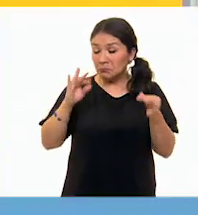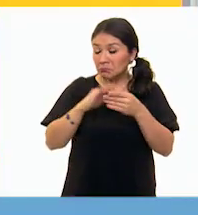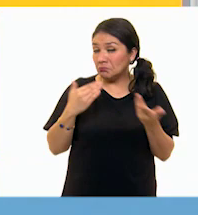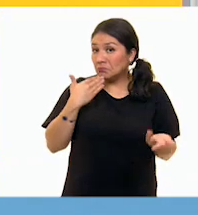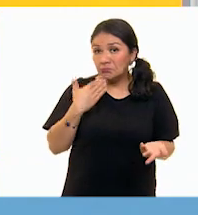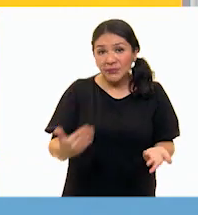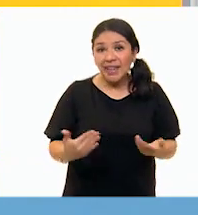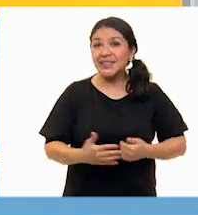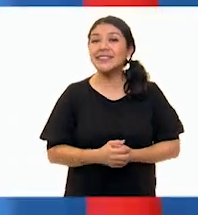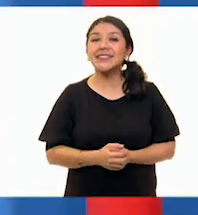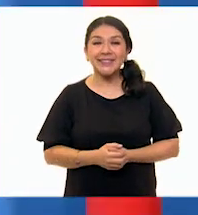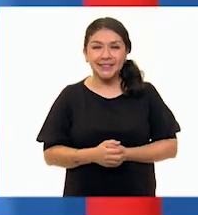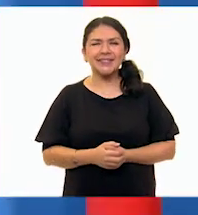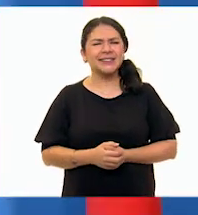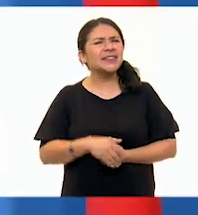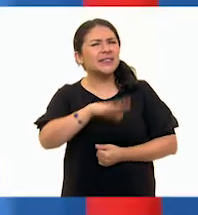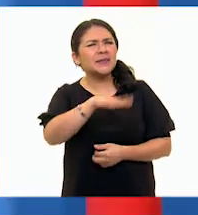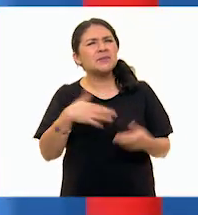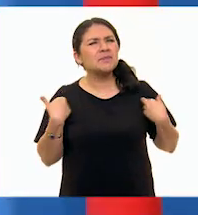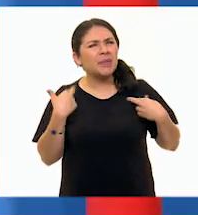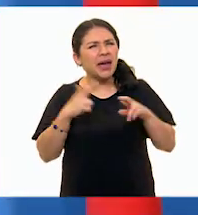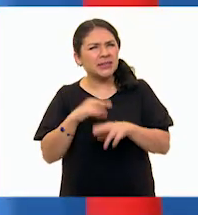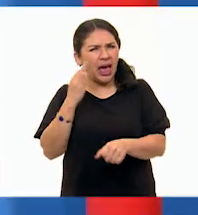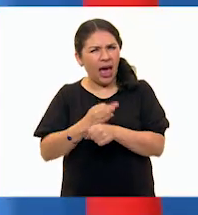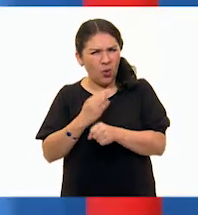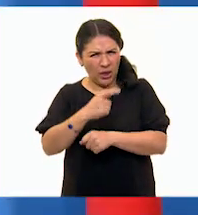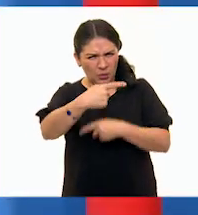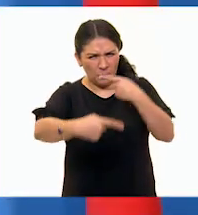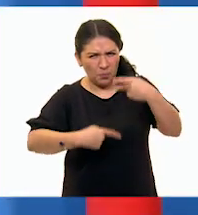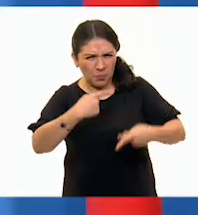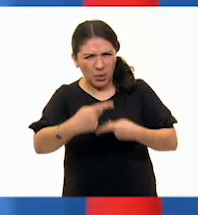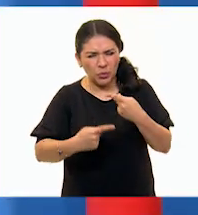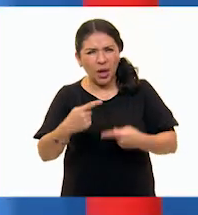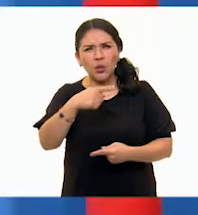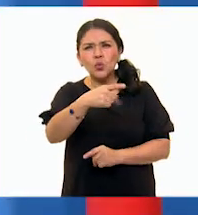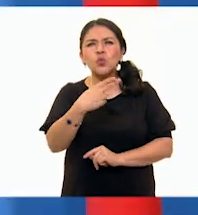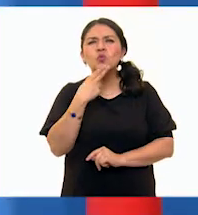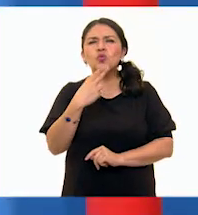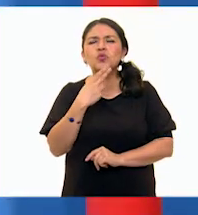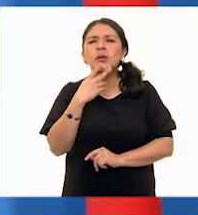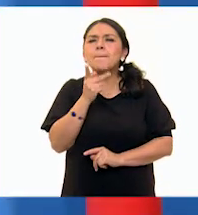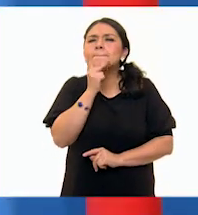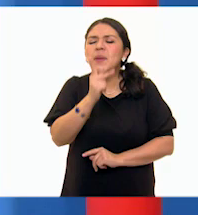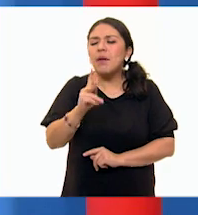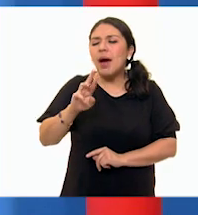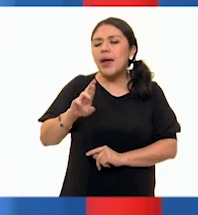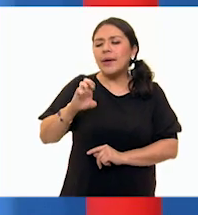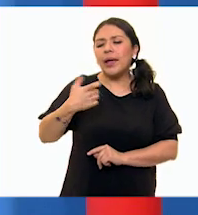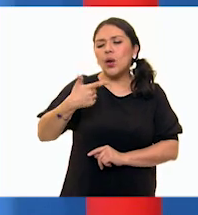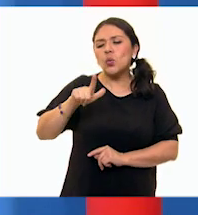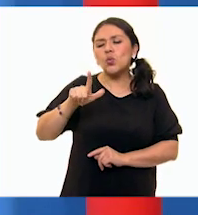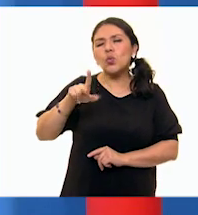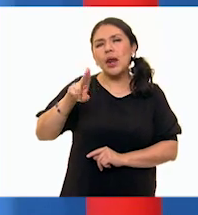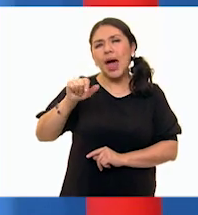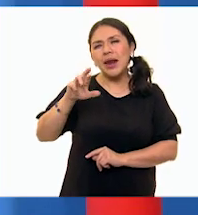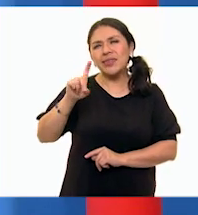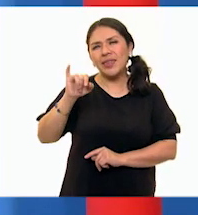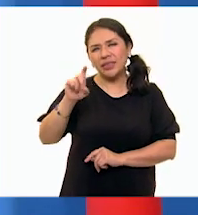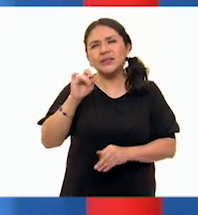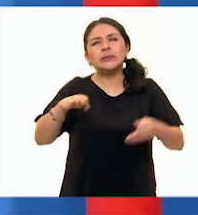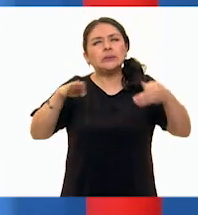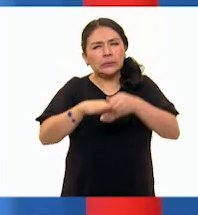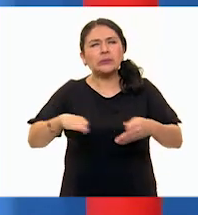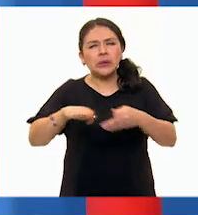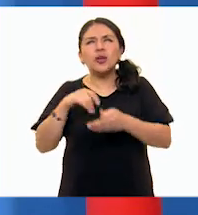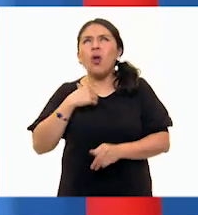María. Maestra, es que ahorita en la pregunta que nos hizo usó la palabra regularidad. Y recordé que hace más